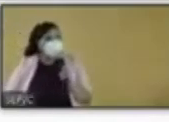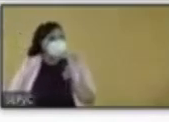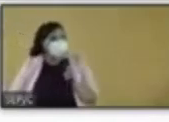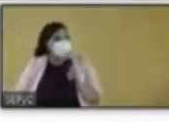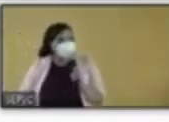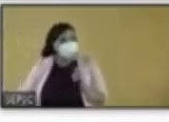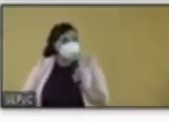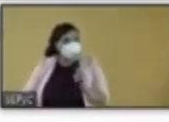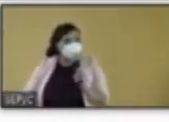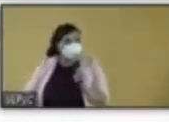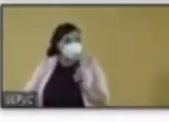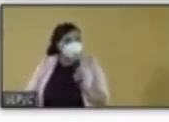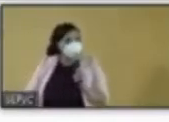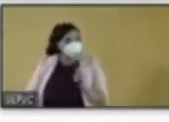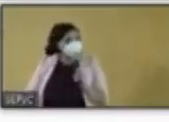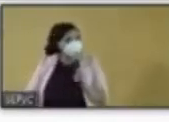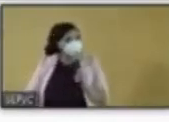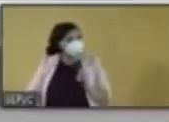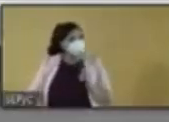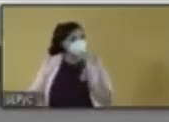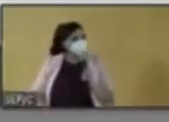opción de presentar.